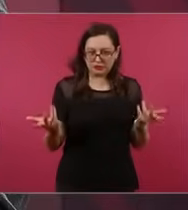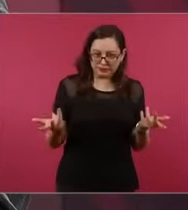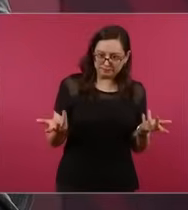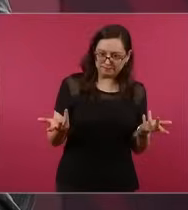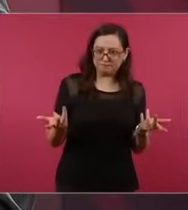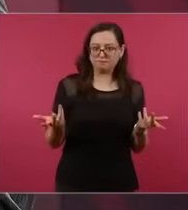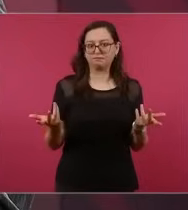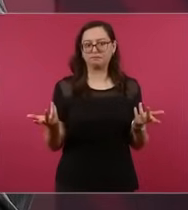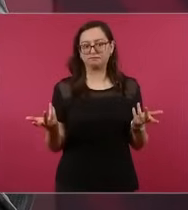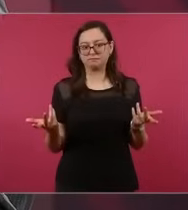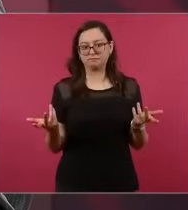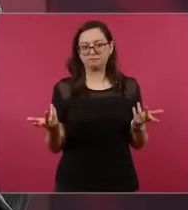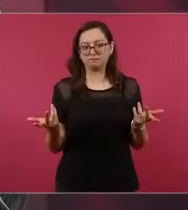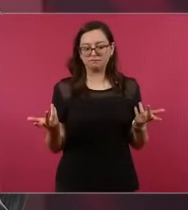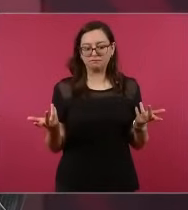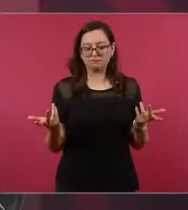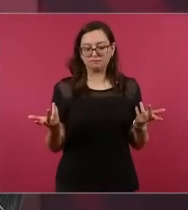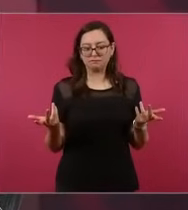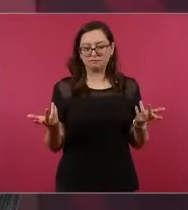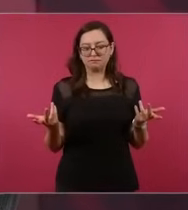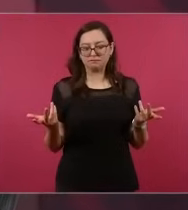una cosa que es